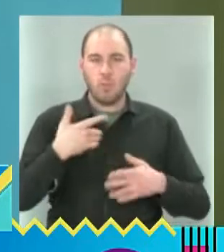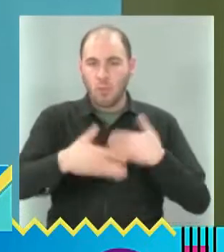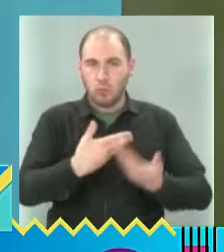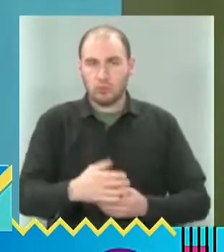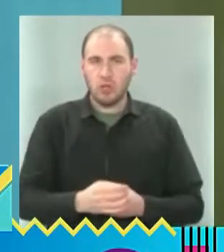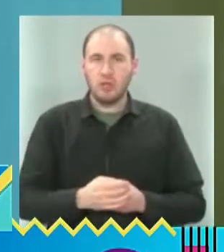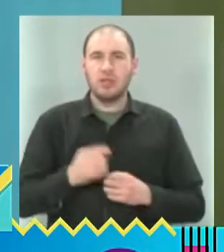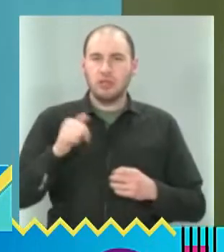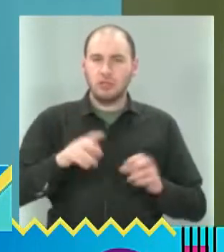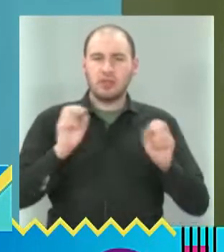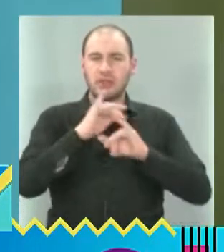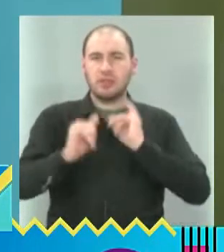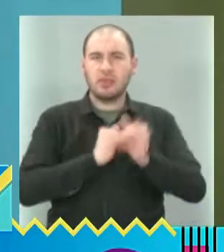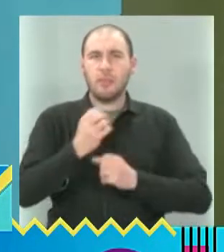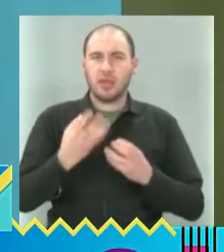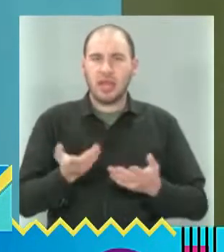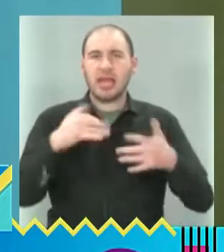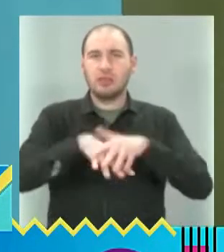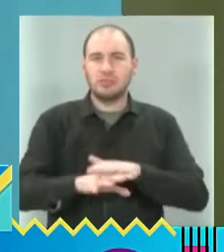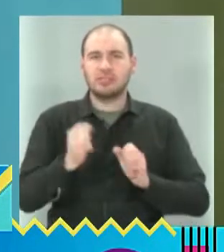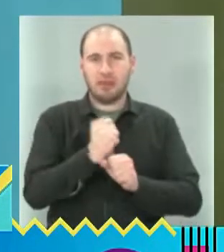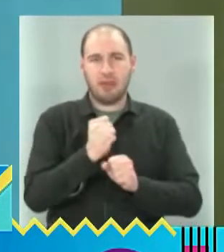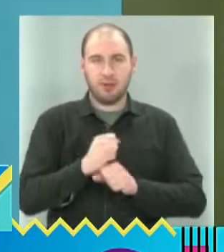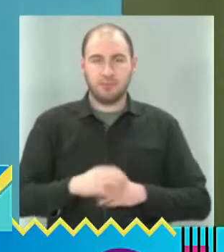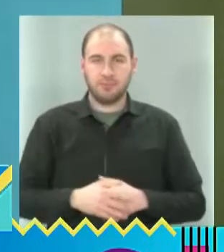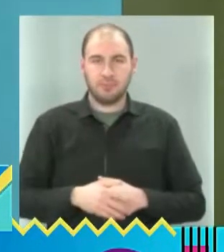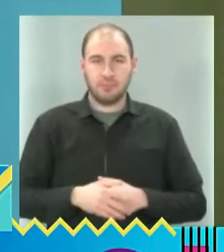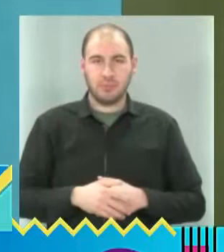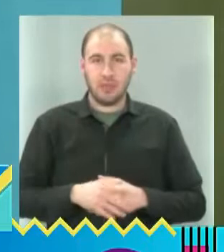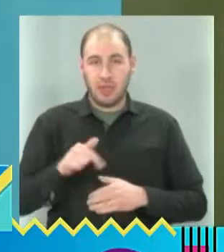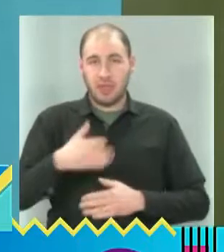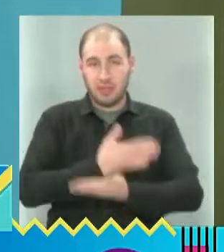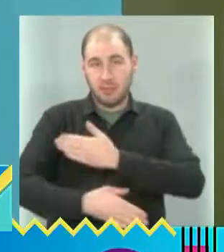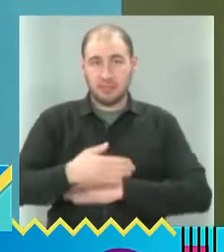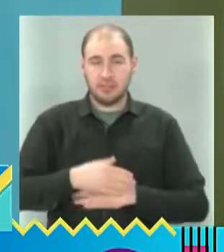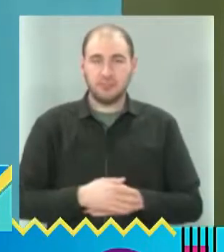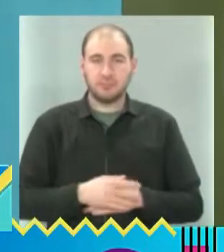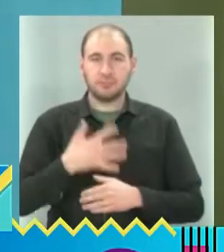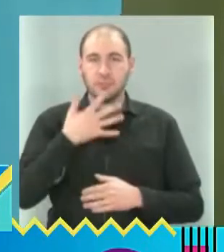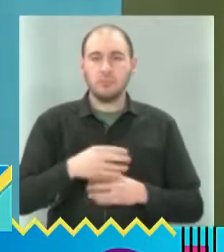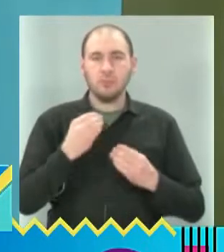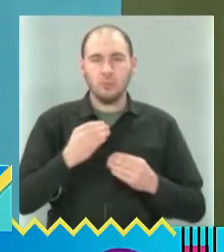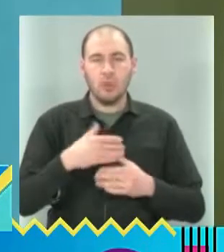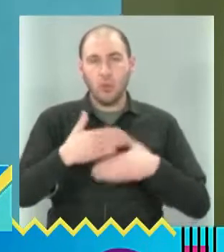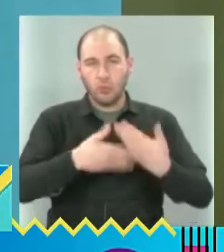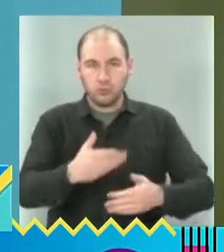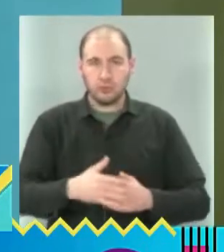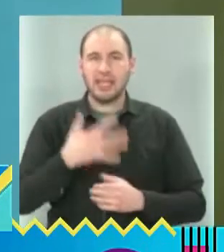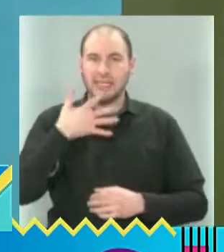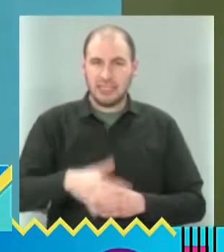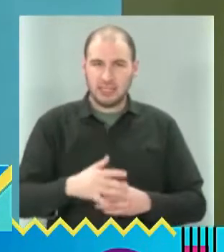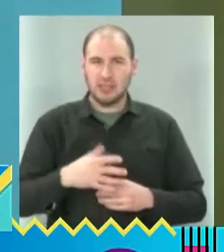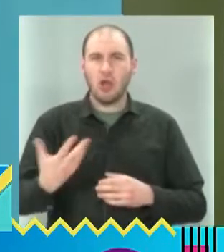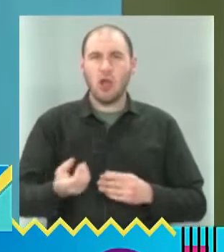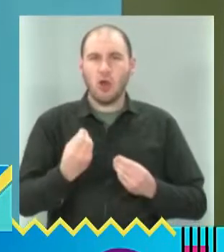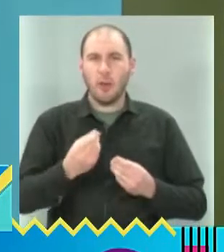¿Y por qué quiero hablar de esto? Porque vamos a hablar de inclusión laboral. Esta discapacidad, entendida como una construcción, que se entiende y se